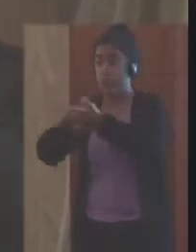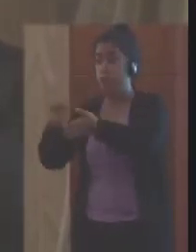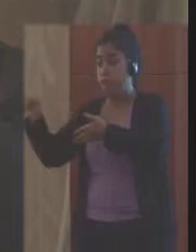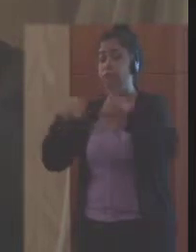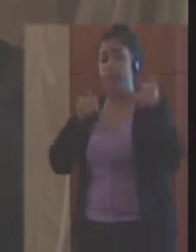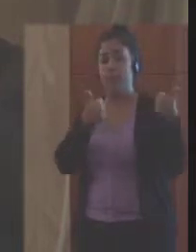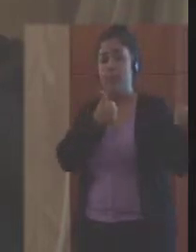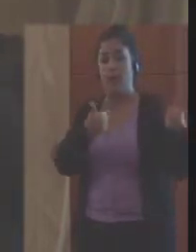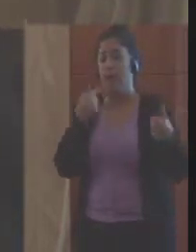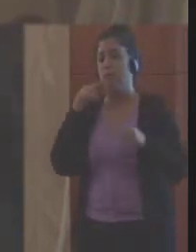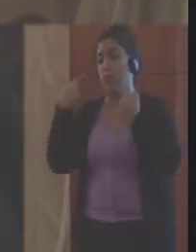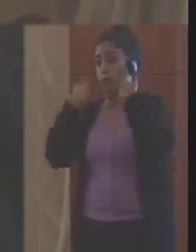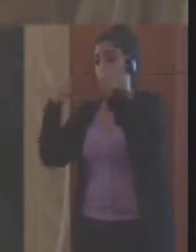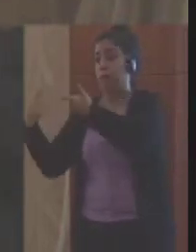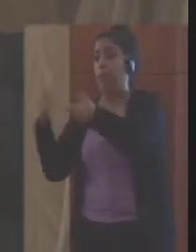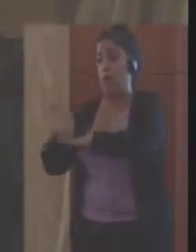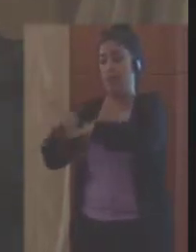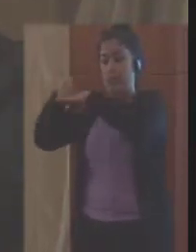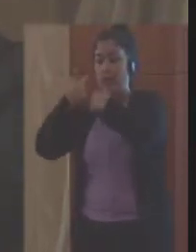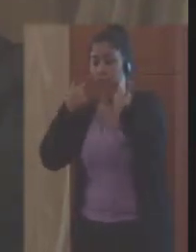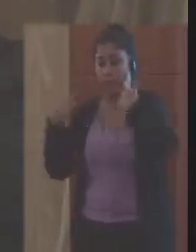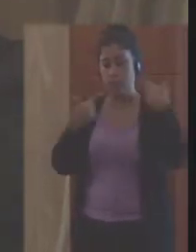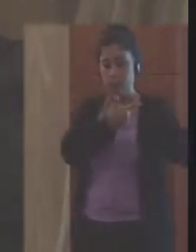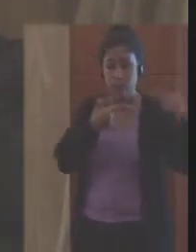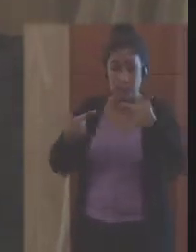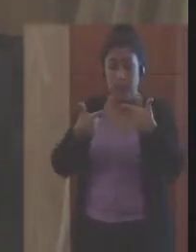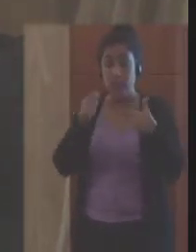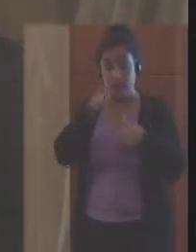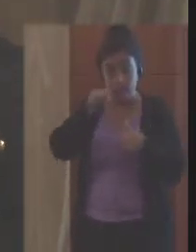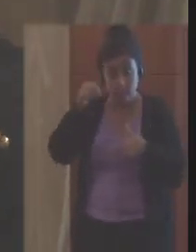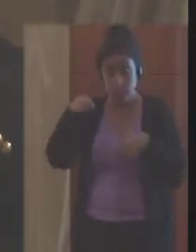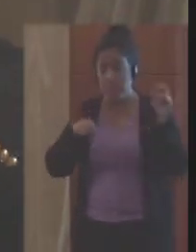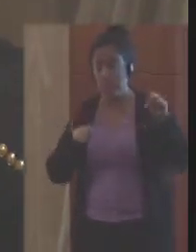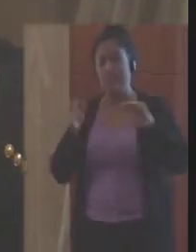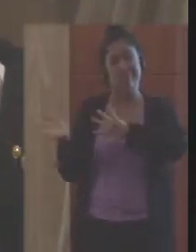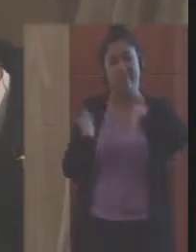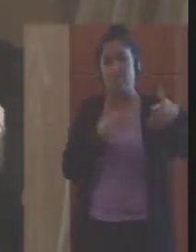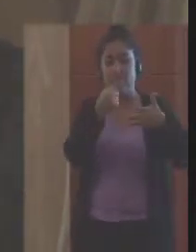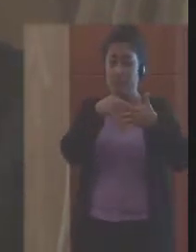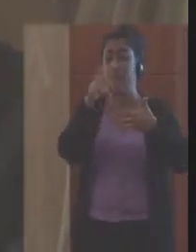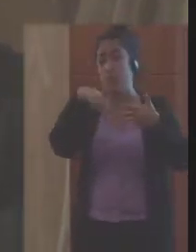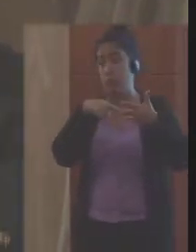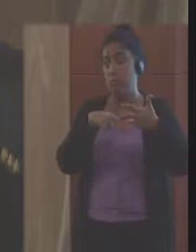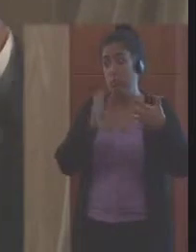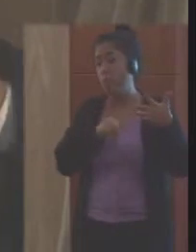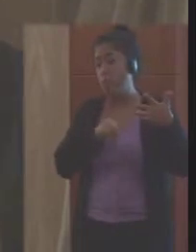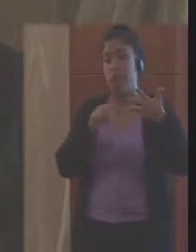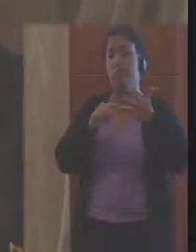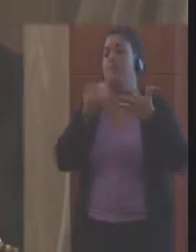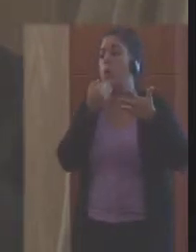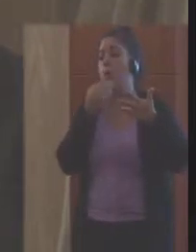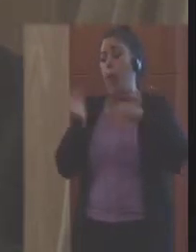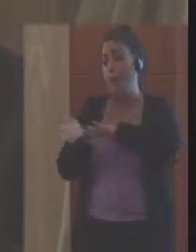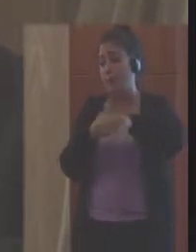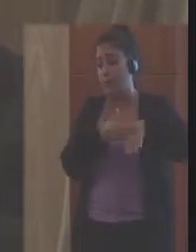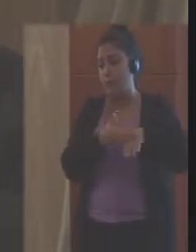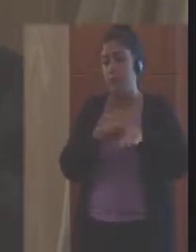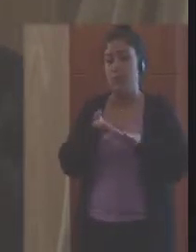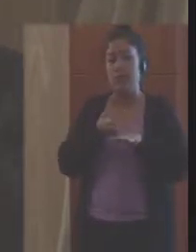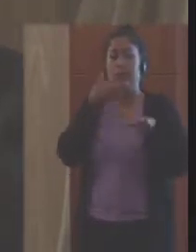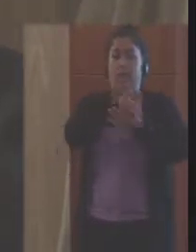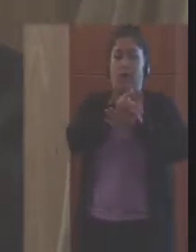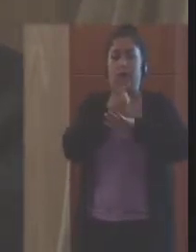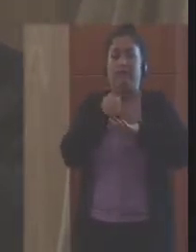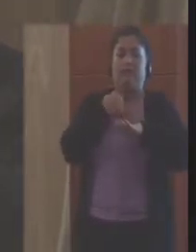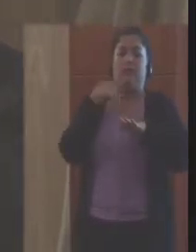right las through autoridades locales, luego se lo envía a las up to diferentes be approved. Once they are agencias approved, para they su are aprobación. now- Una they are vez monitored in terms aprobados, of the se construction. monitorean en términos de